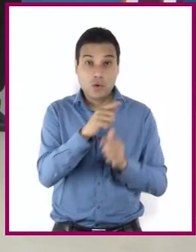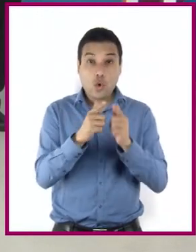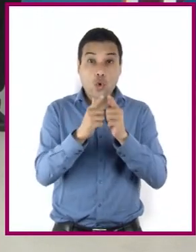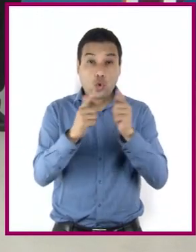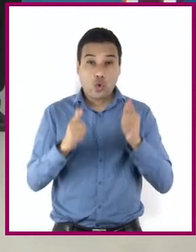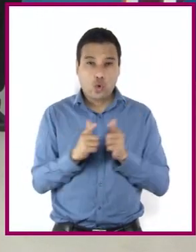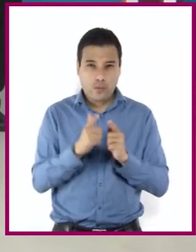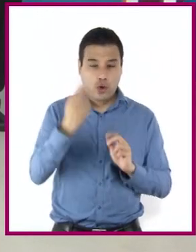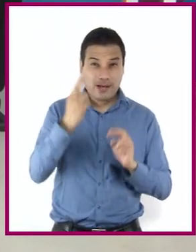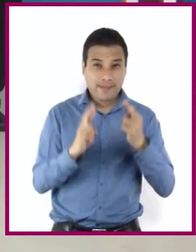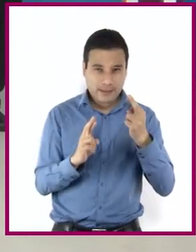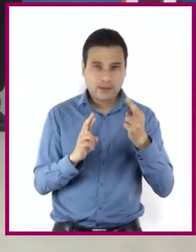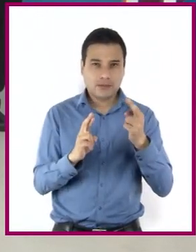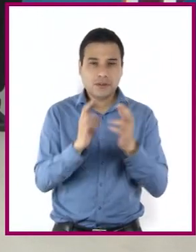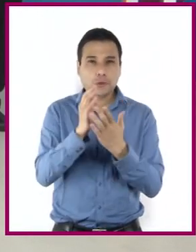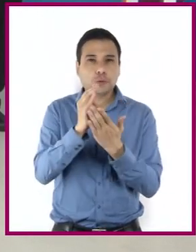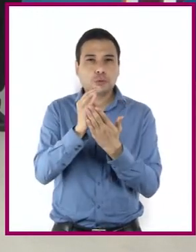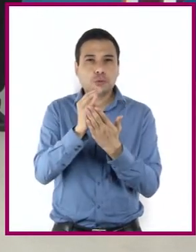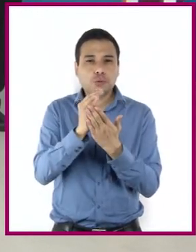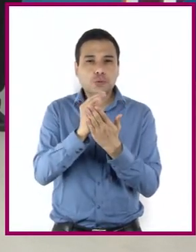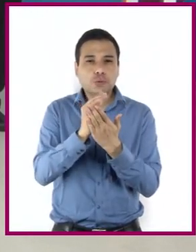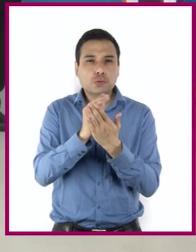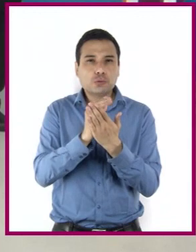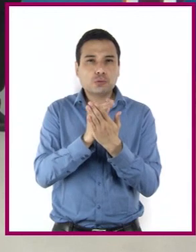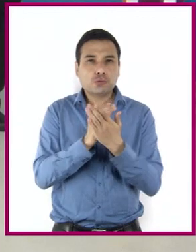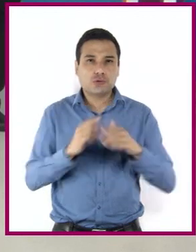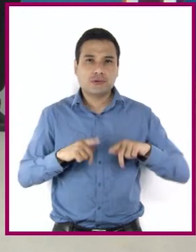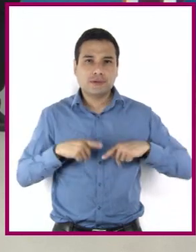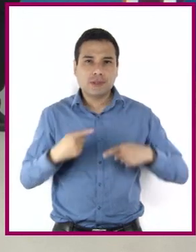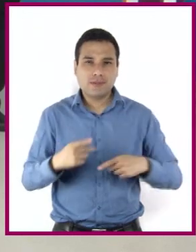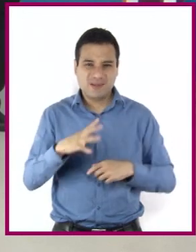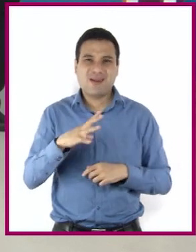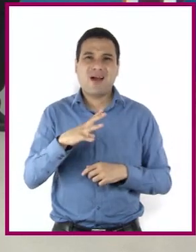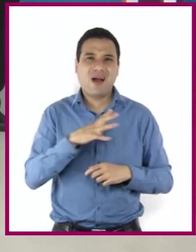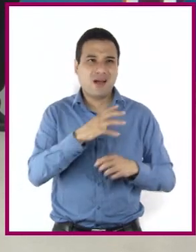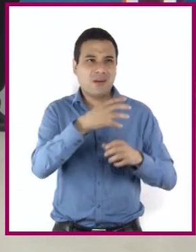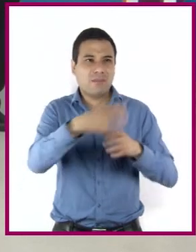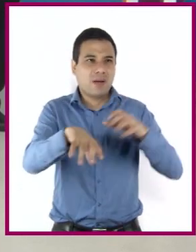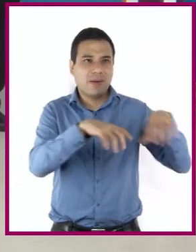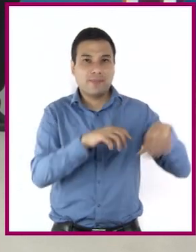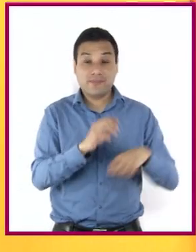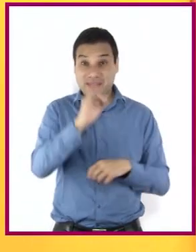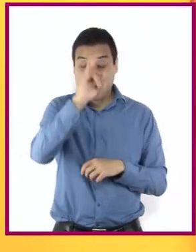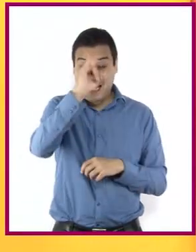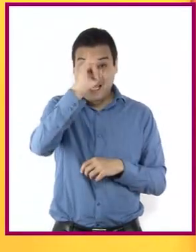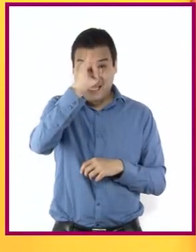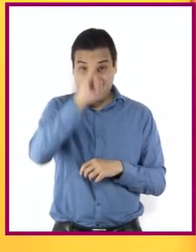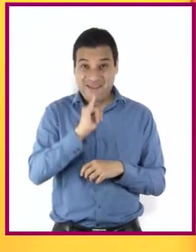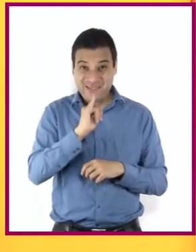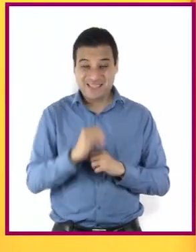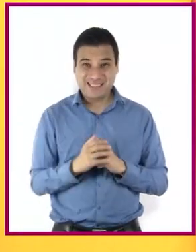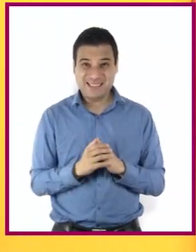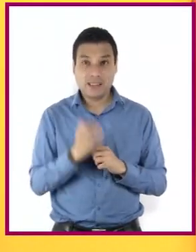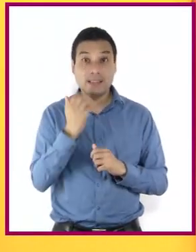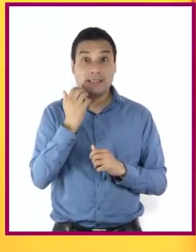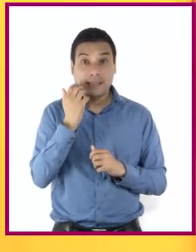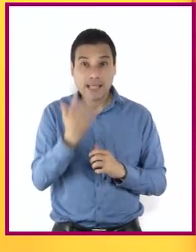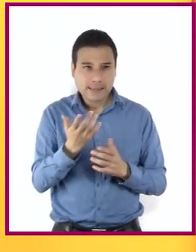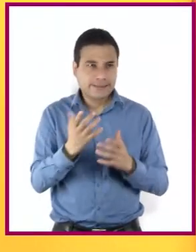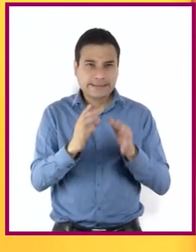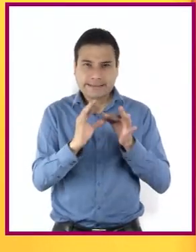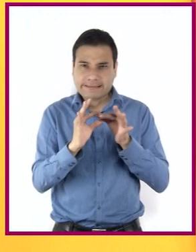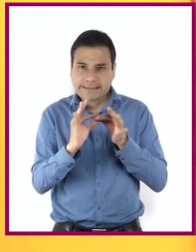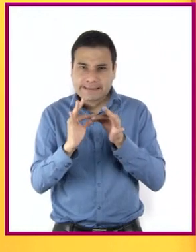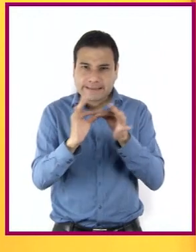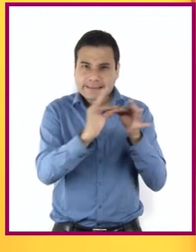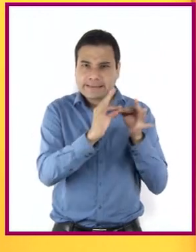entró en franca decadencia al verse fragmentada. Algunos jefes rebeldes intentaron mantener viva